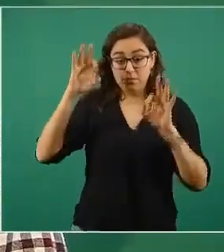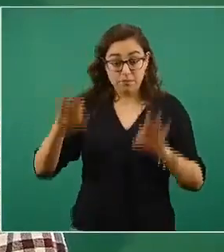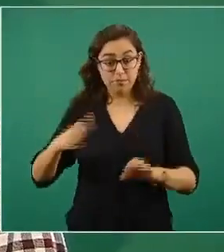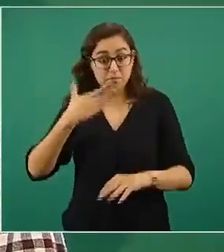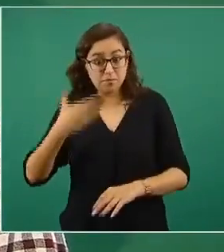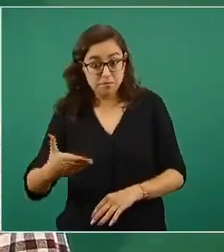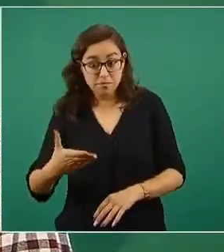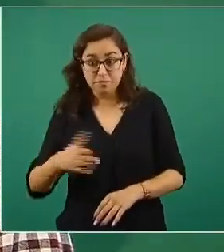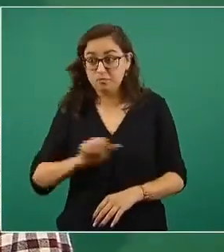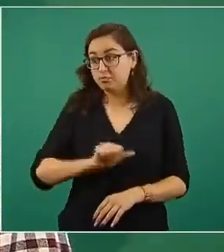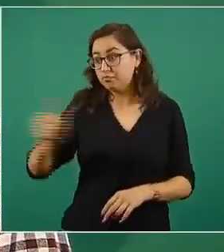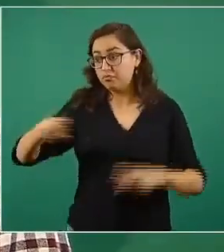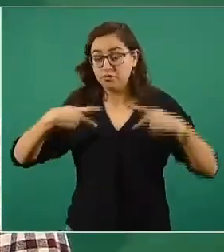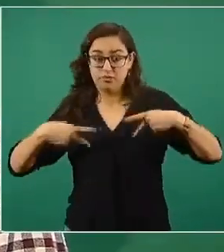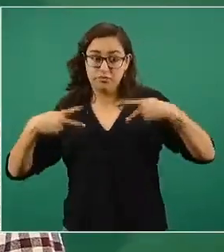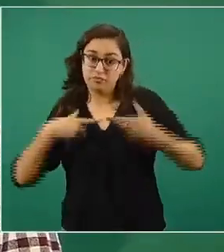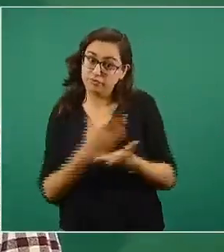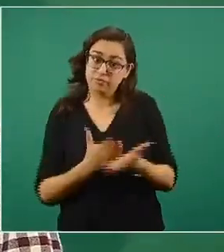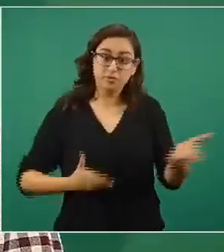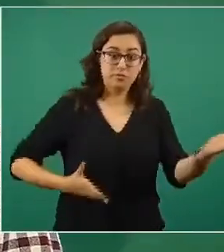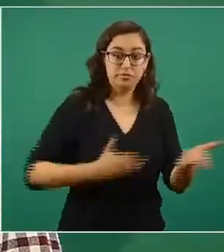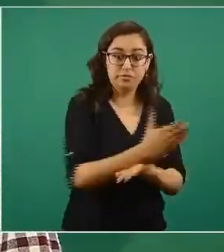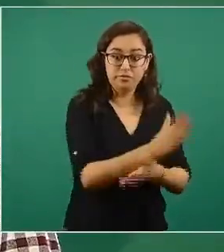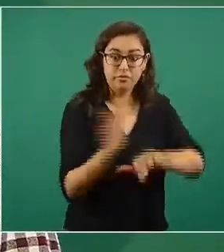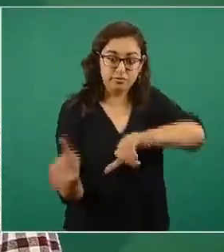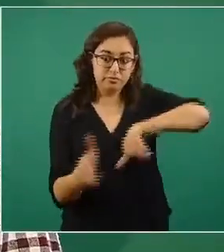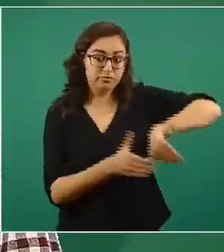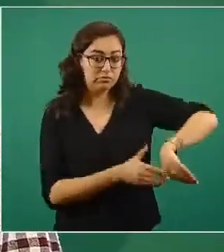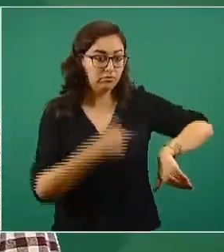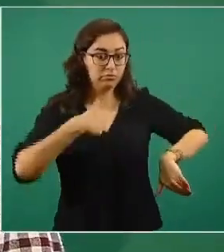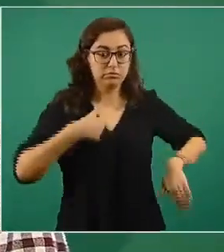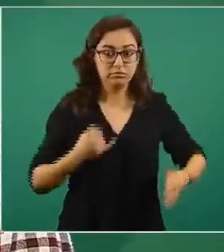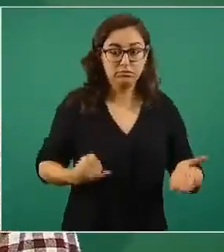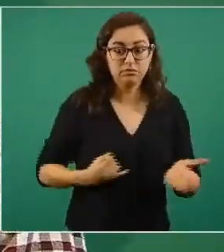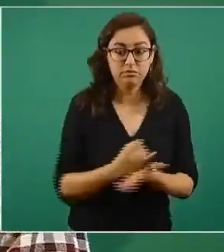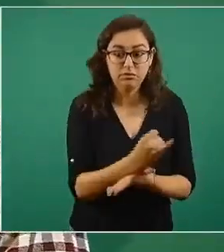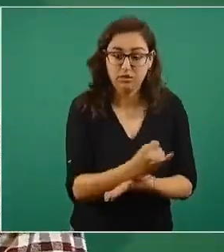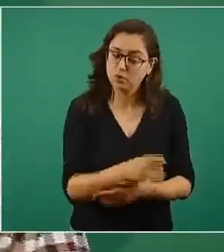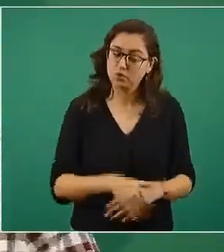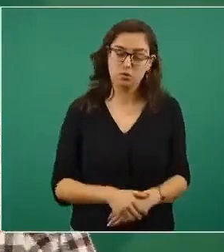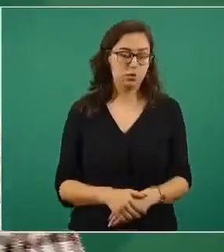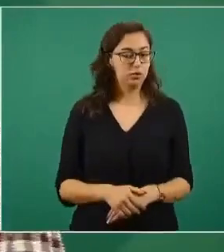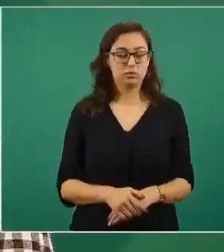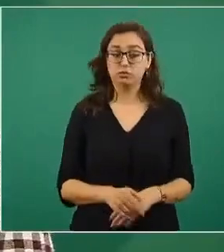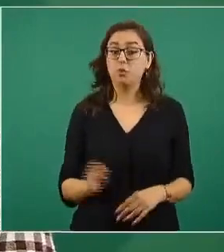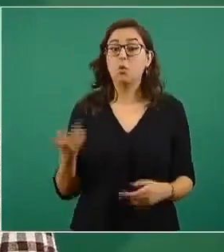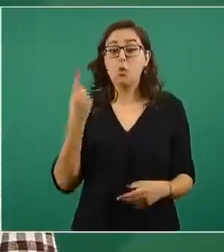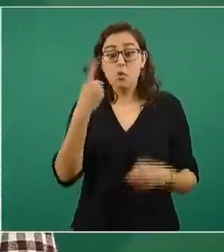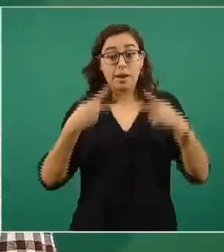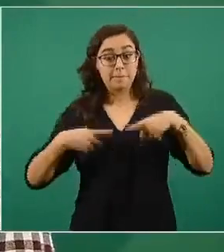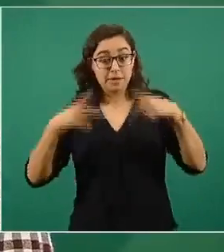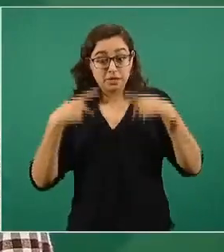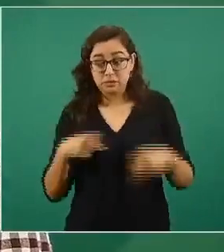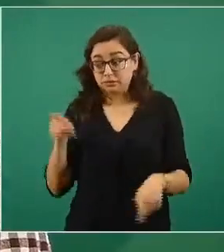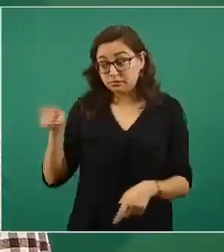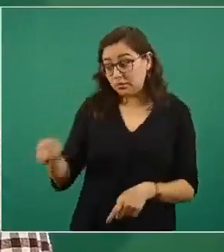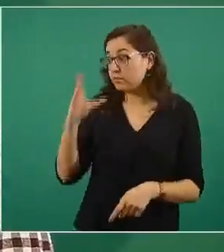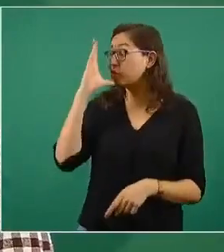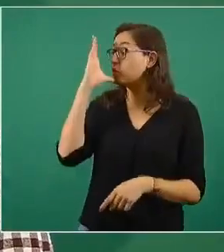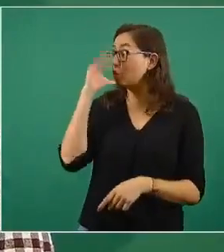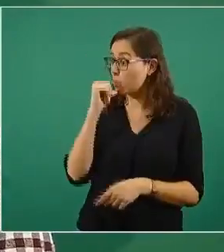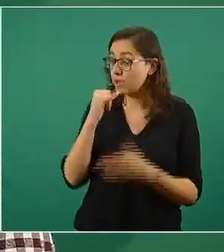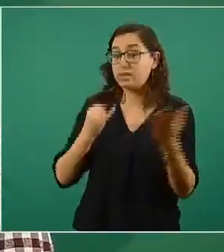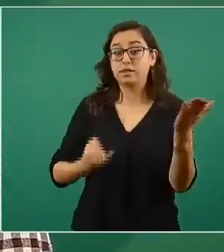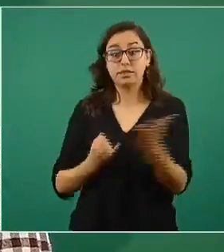sus facultades para tomar decisiones. Para considerar que una persona pudiera ser incompetente, se requiere una